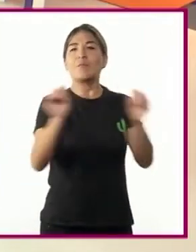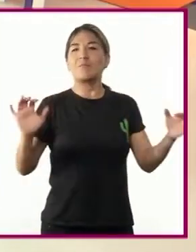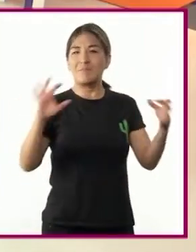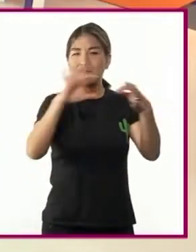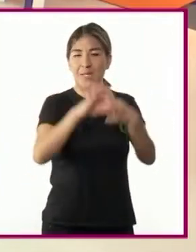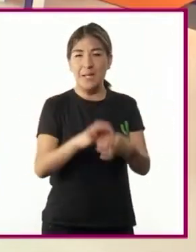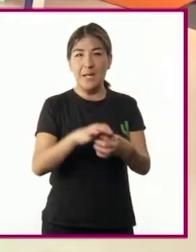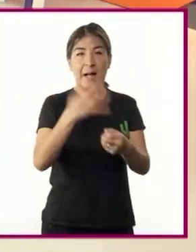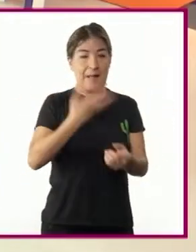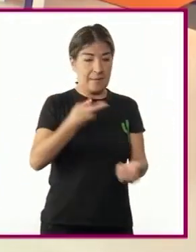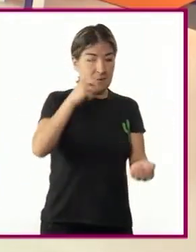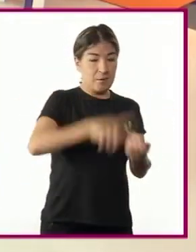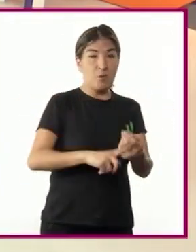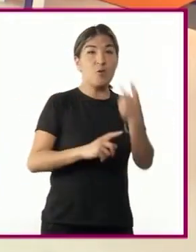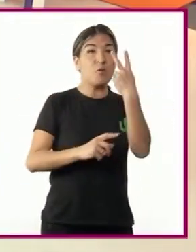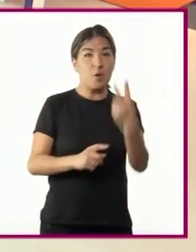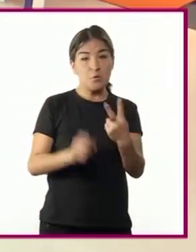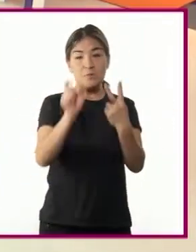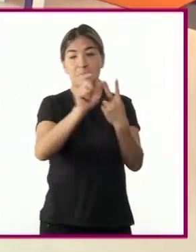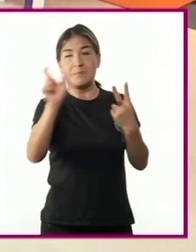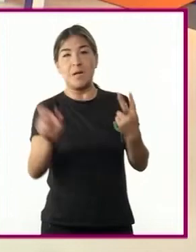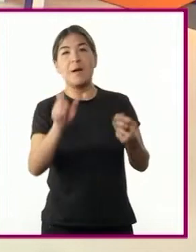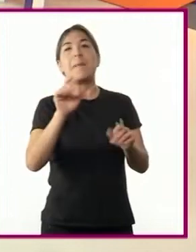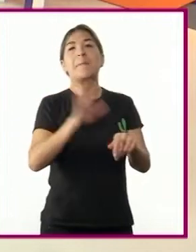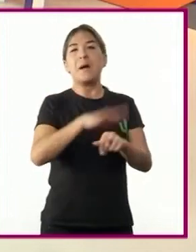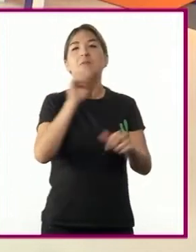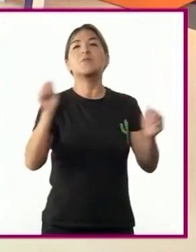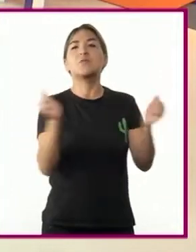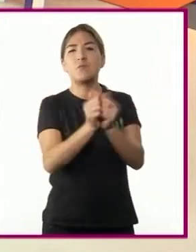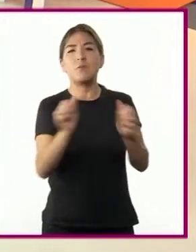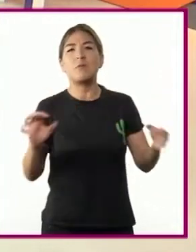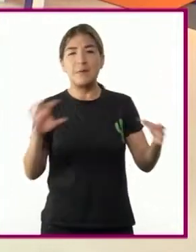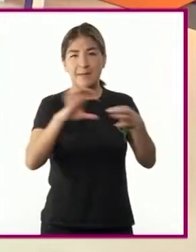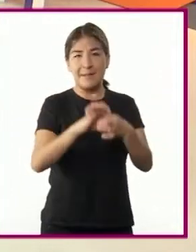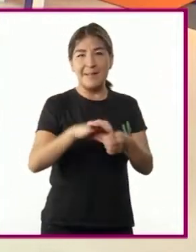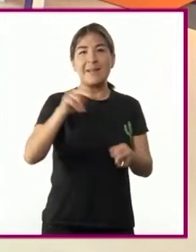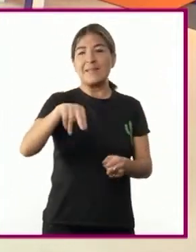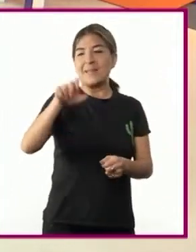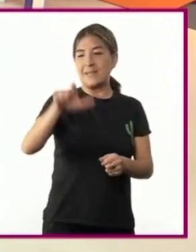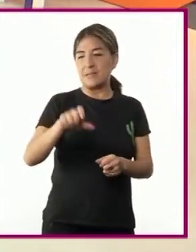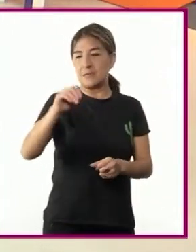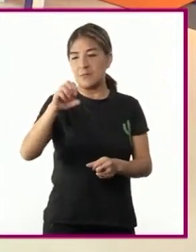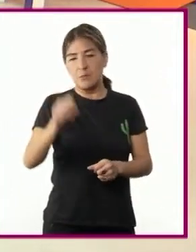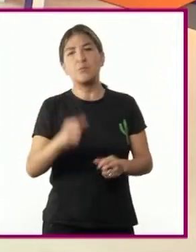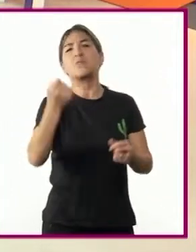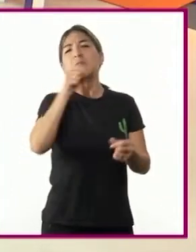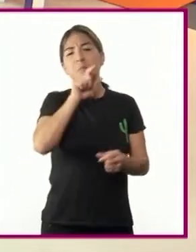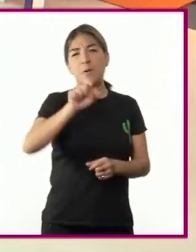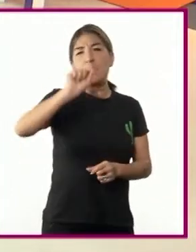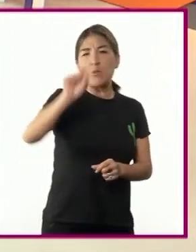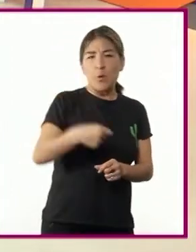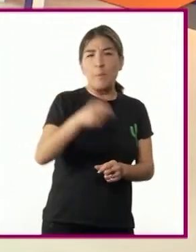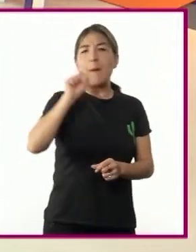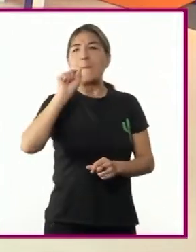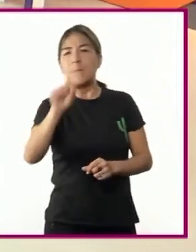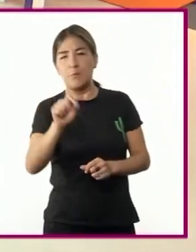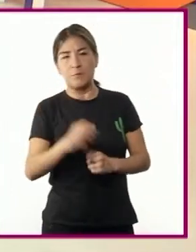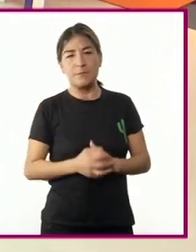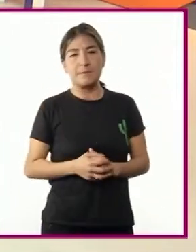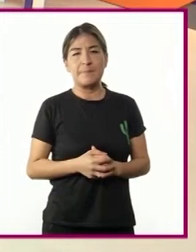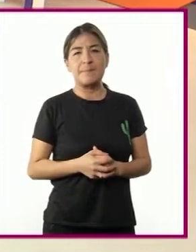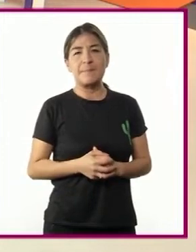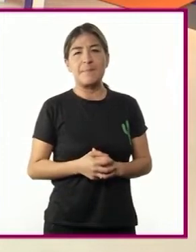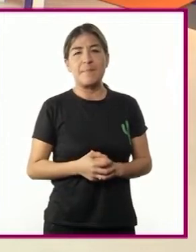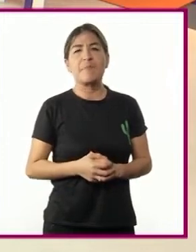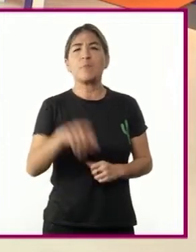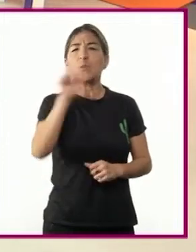hay 2 oraciones o más que se enlazan mediante nexos o signos de puntuación. Profesora,